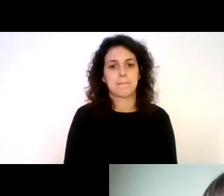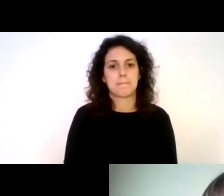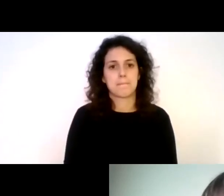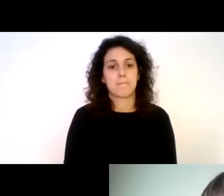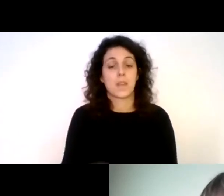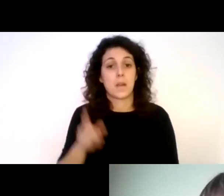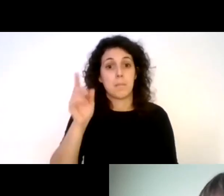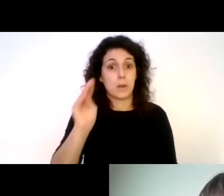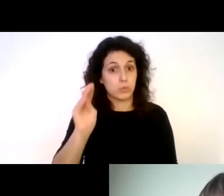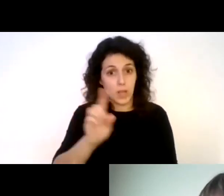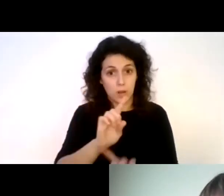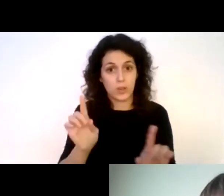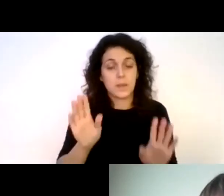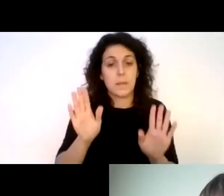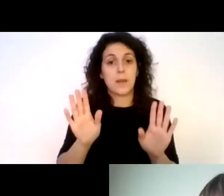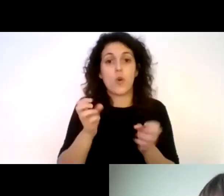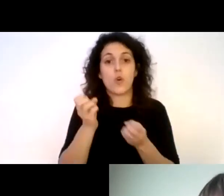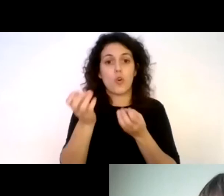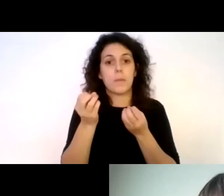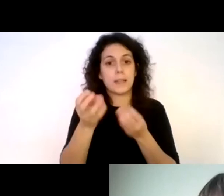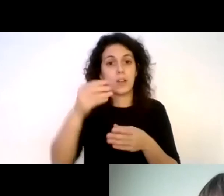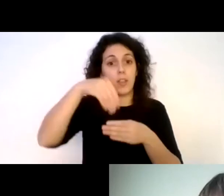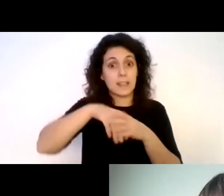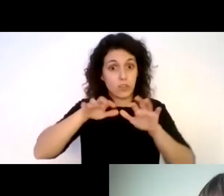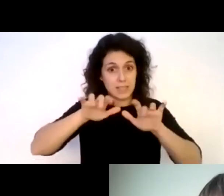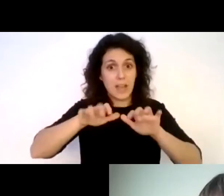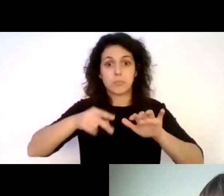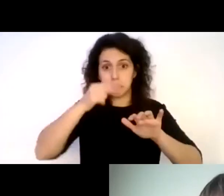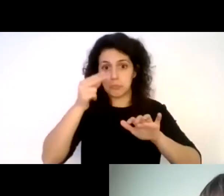pero hay un comentario en el chat muy interesante.